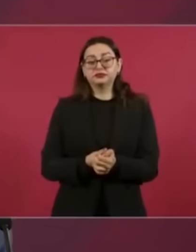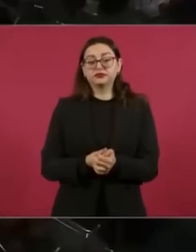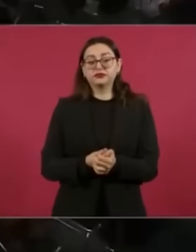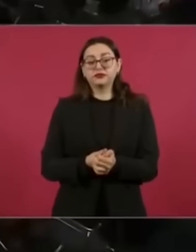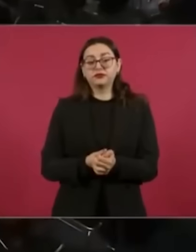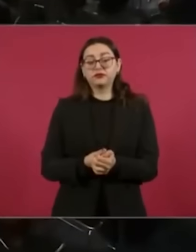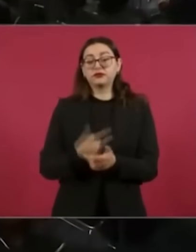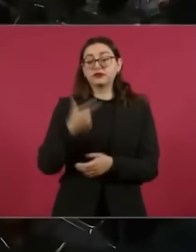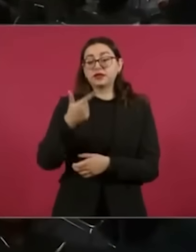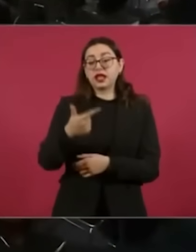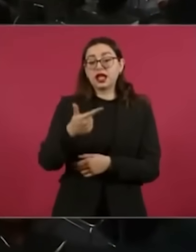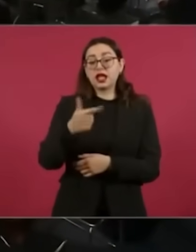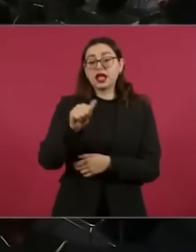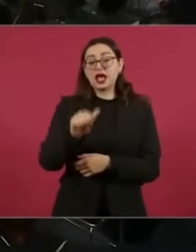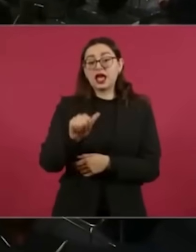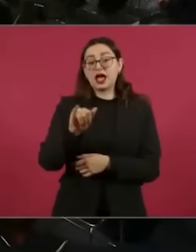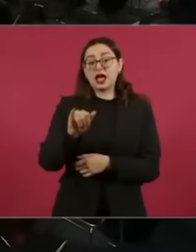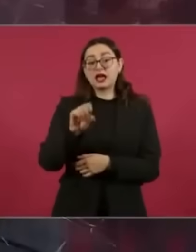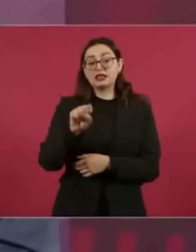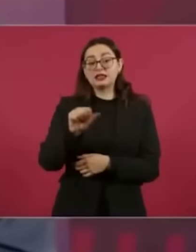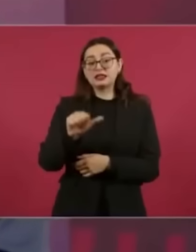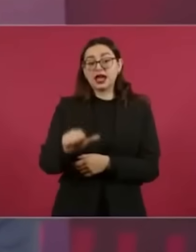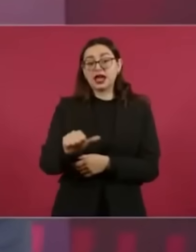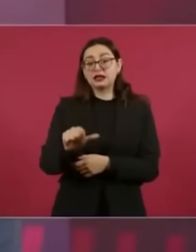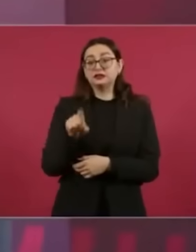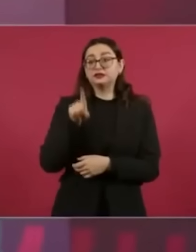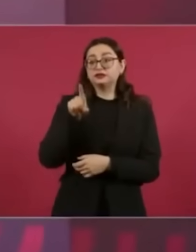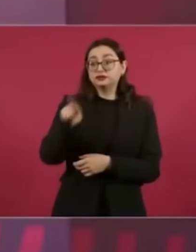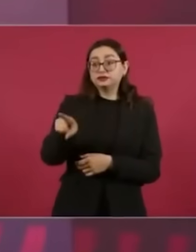dejé a Isa, ándale, gracias por la ayuda.